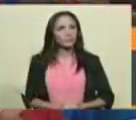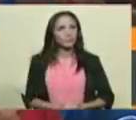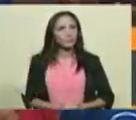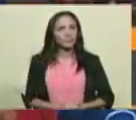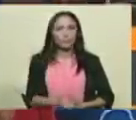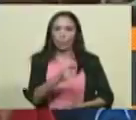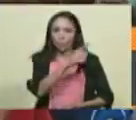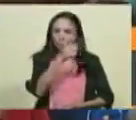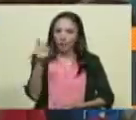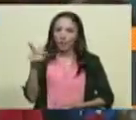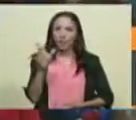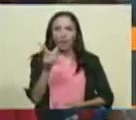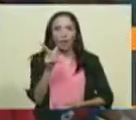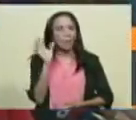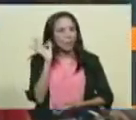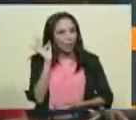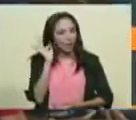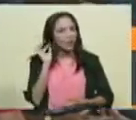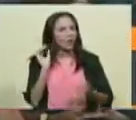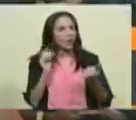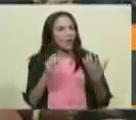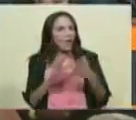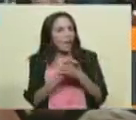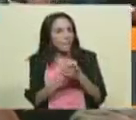compañeras, hermanas,